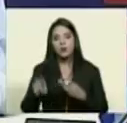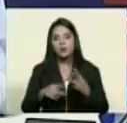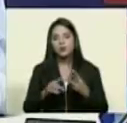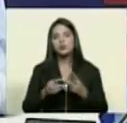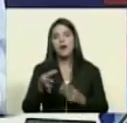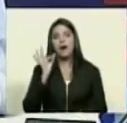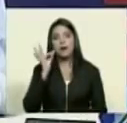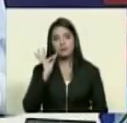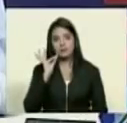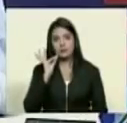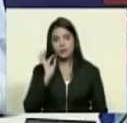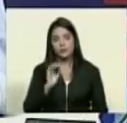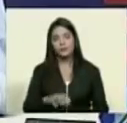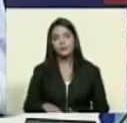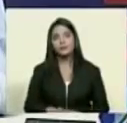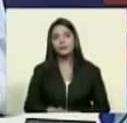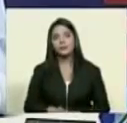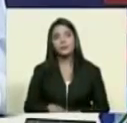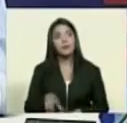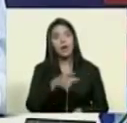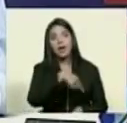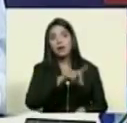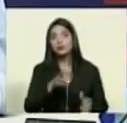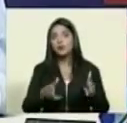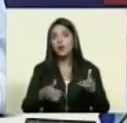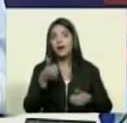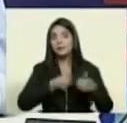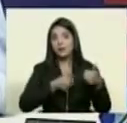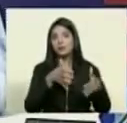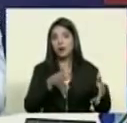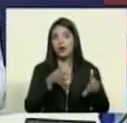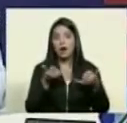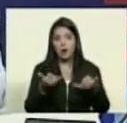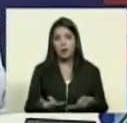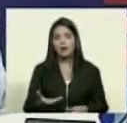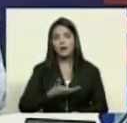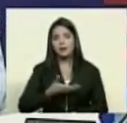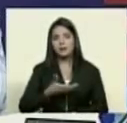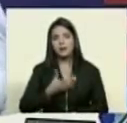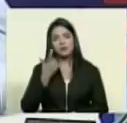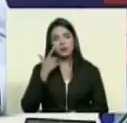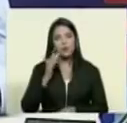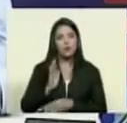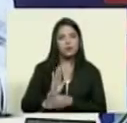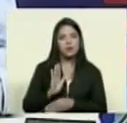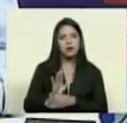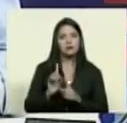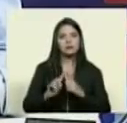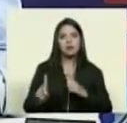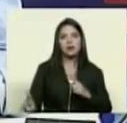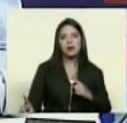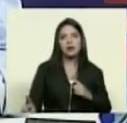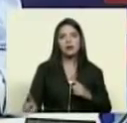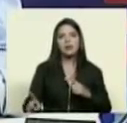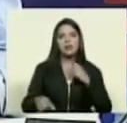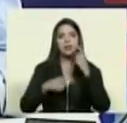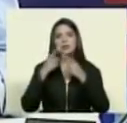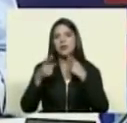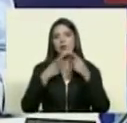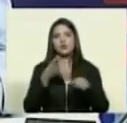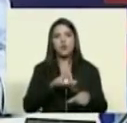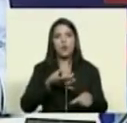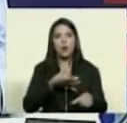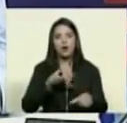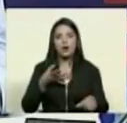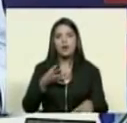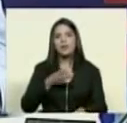Latillo, esos candidatos que ganaron, actuales alcaldes electos, se cuidaron mucho de alejarse del discurso guarimbero